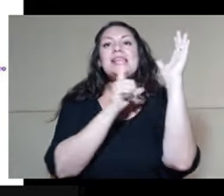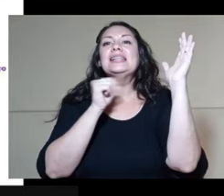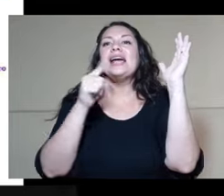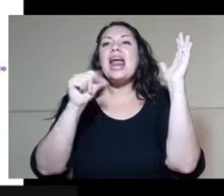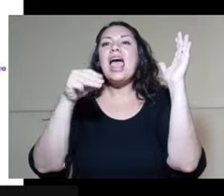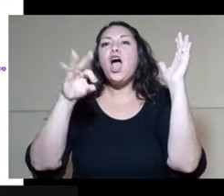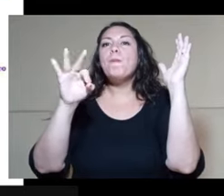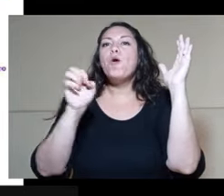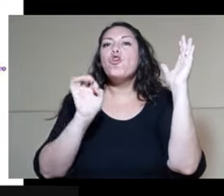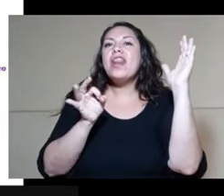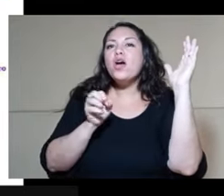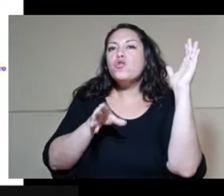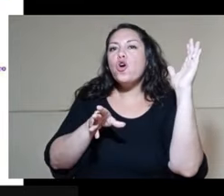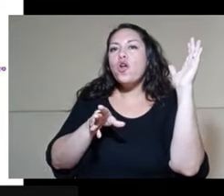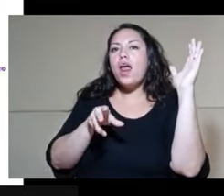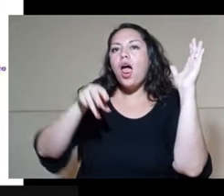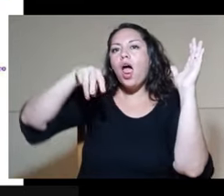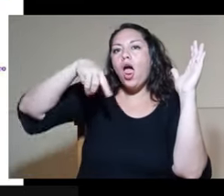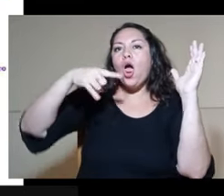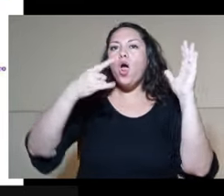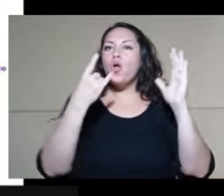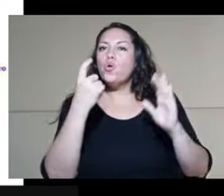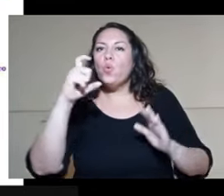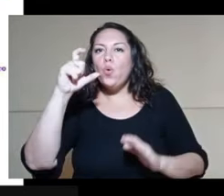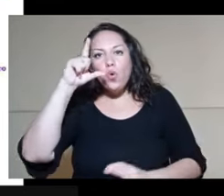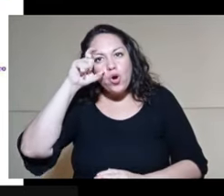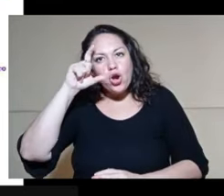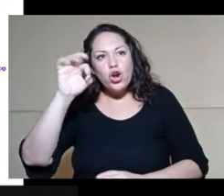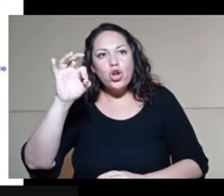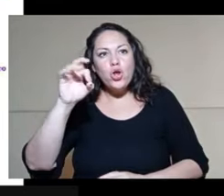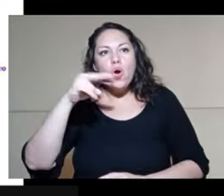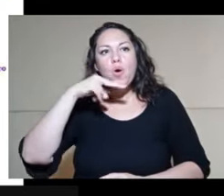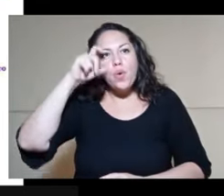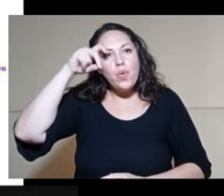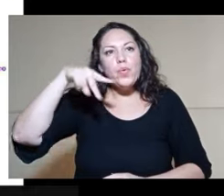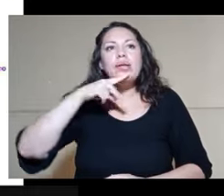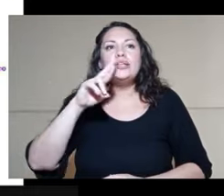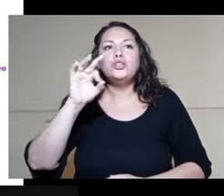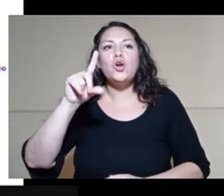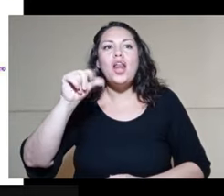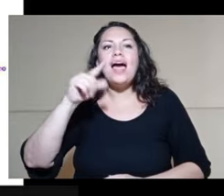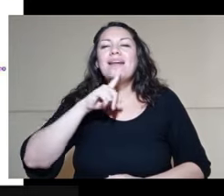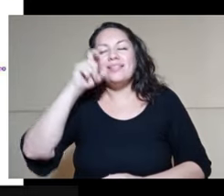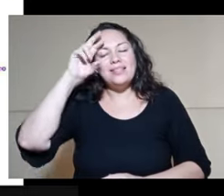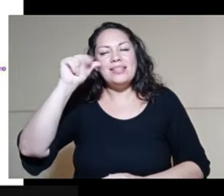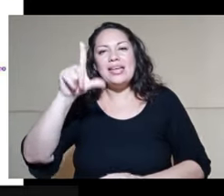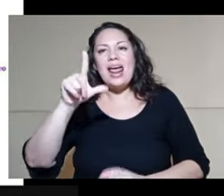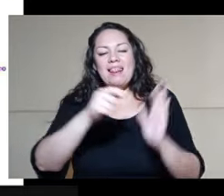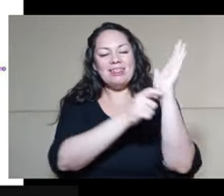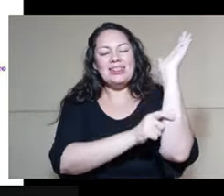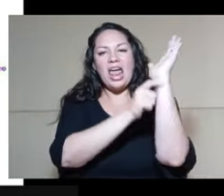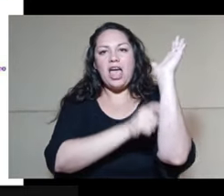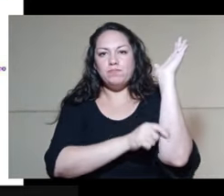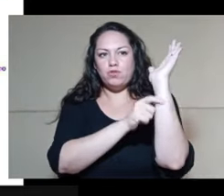tercera neurona en el tálamo, núcleo ventroposterolateral del tálamo, y de ahí se proyecta a la corteza,